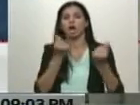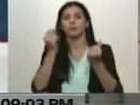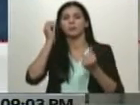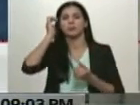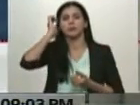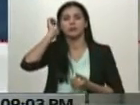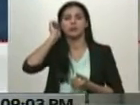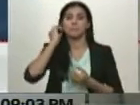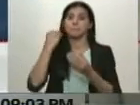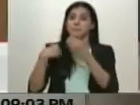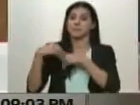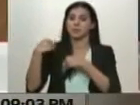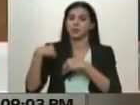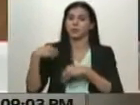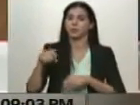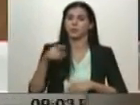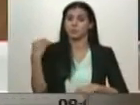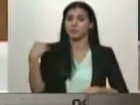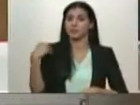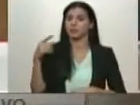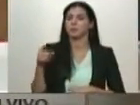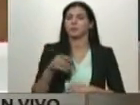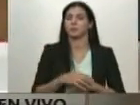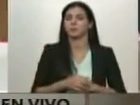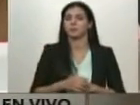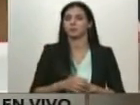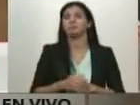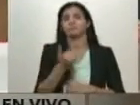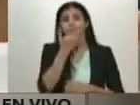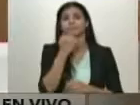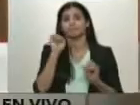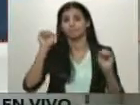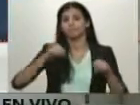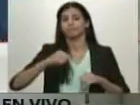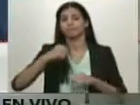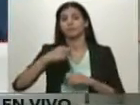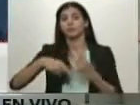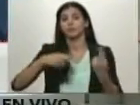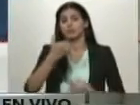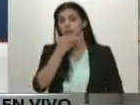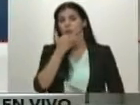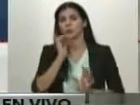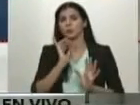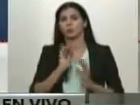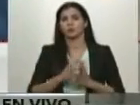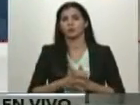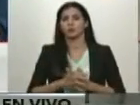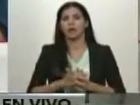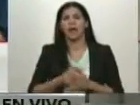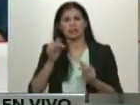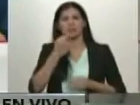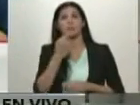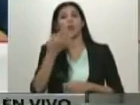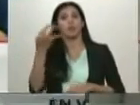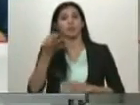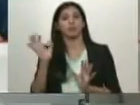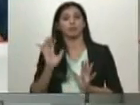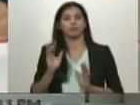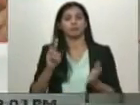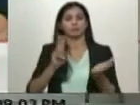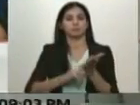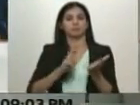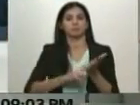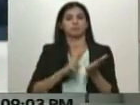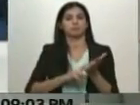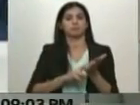Arias, nos decía, bueno, errores que hemos cometido, porque aquí nos decimos las verdades.